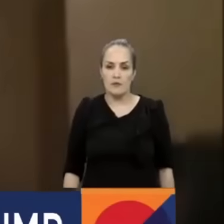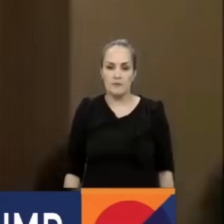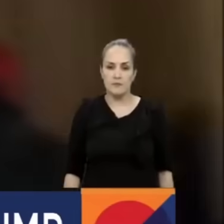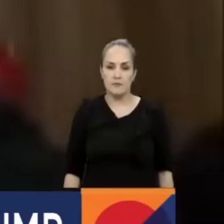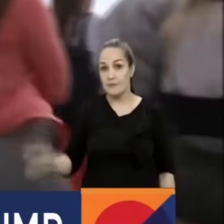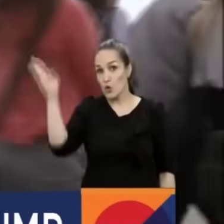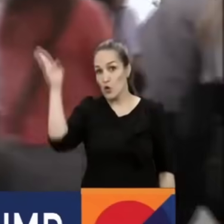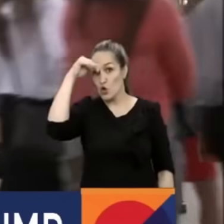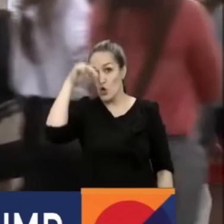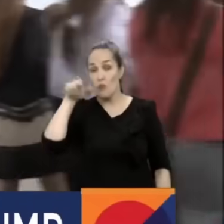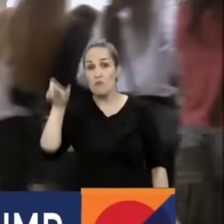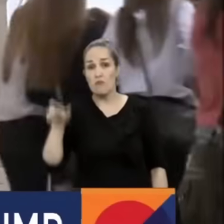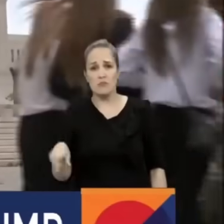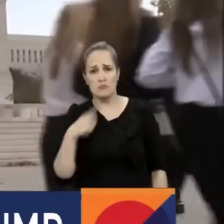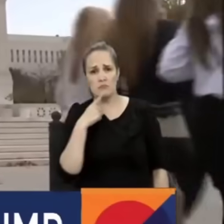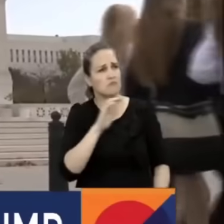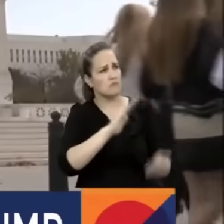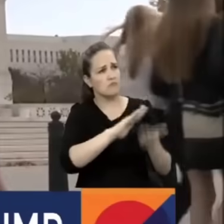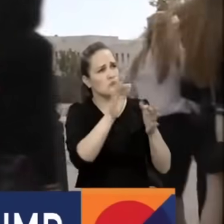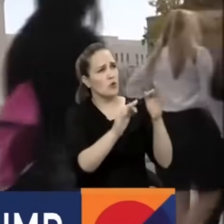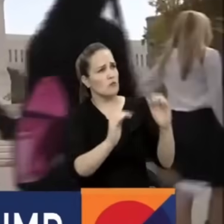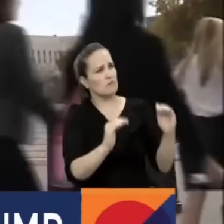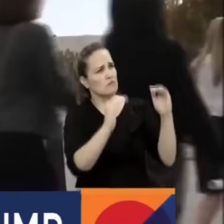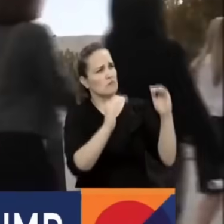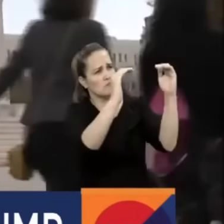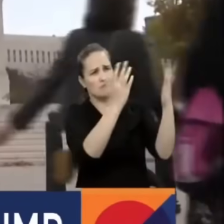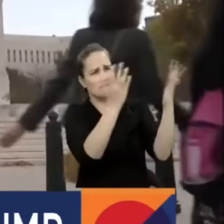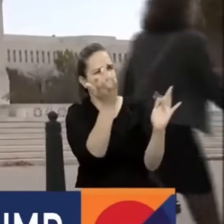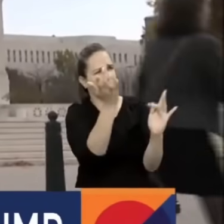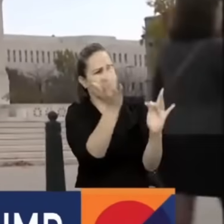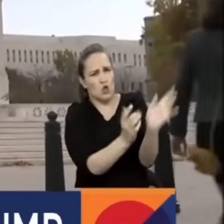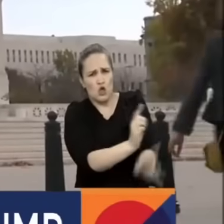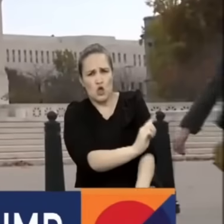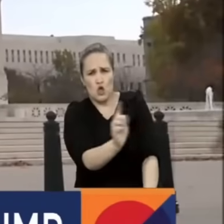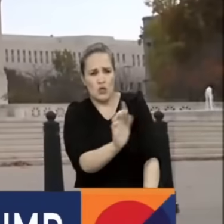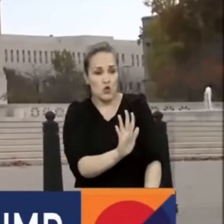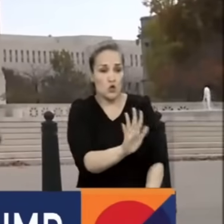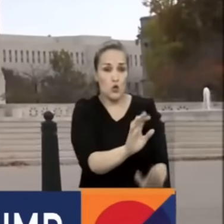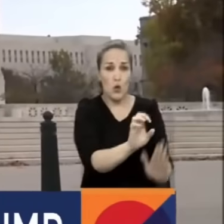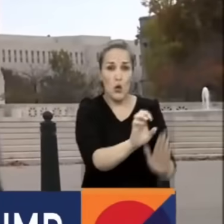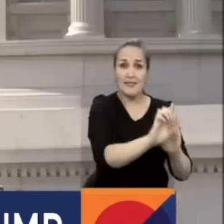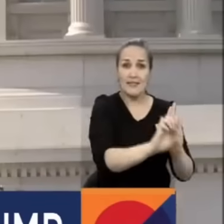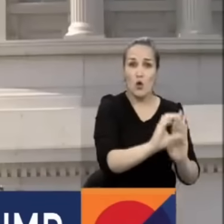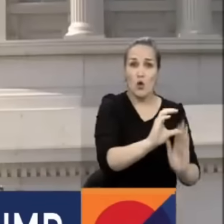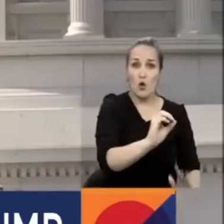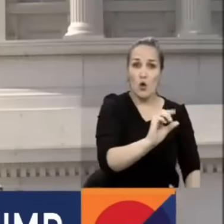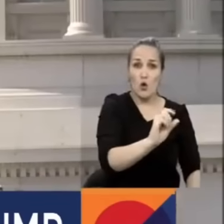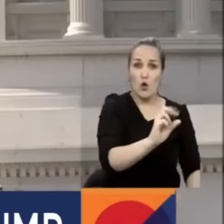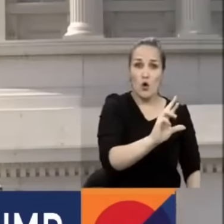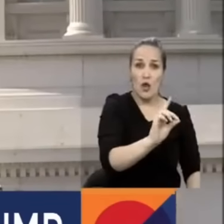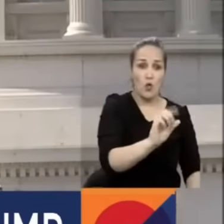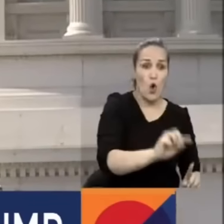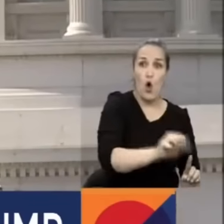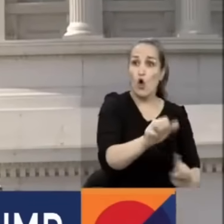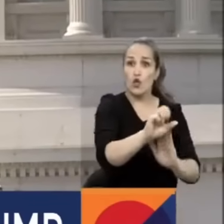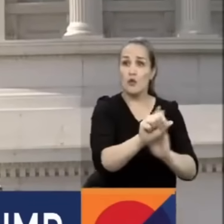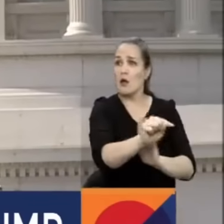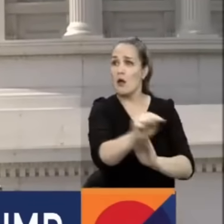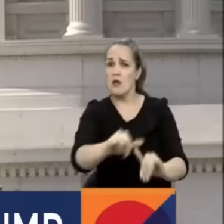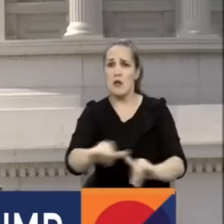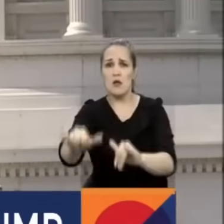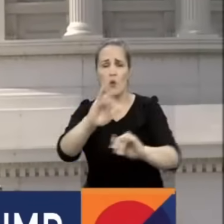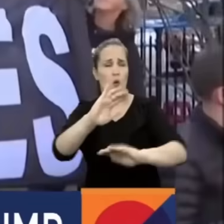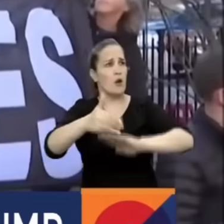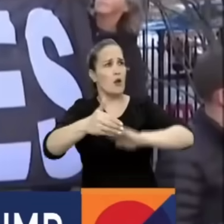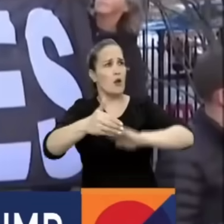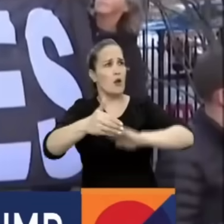Trump apeló a la Corte Suprema, le pidió que desestimara el fallo de Colorado y propuestas similares en otros estados para poder